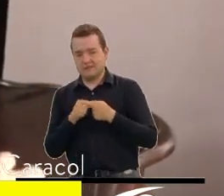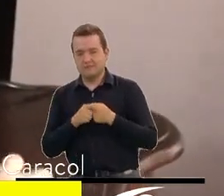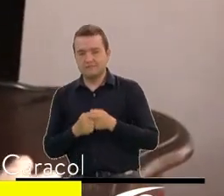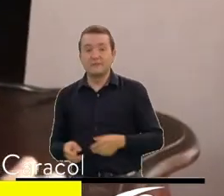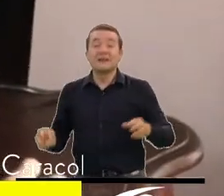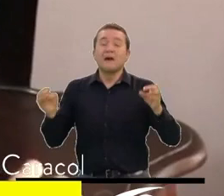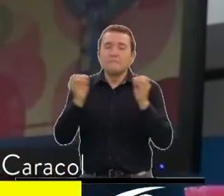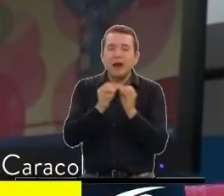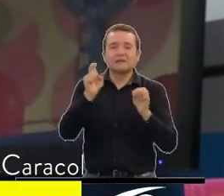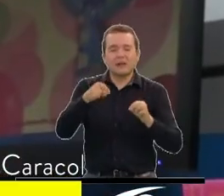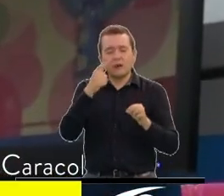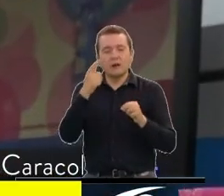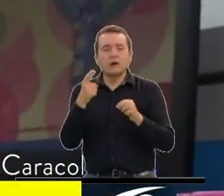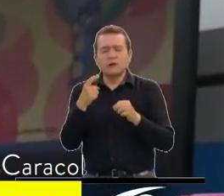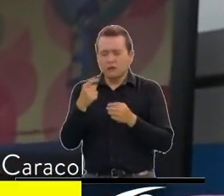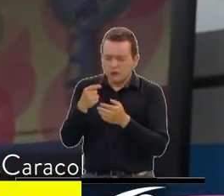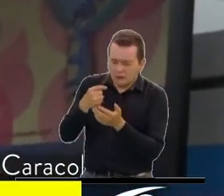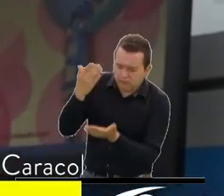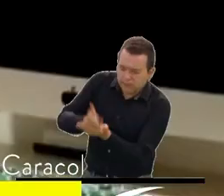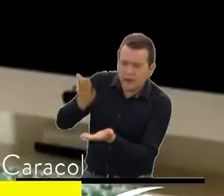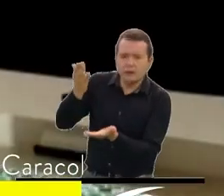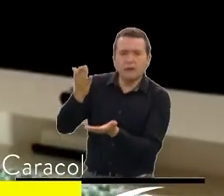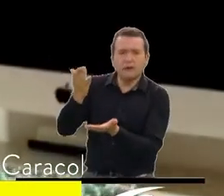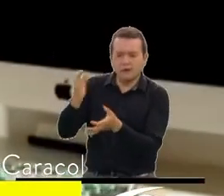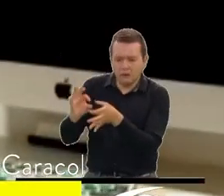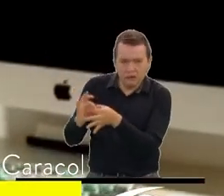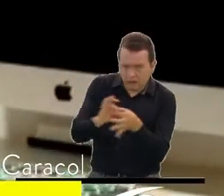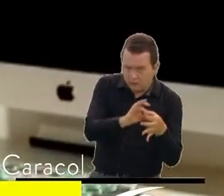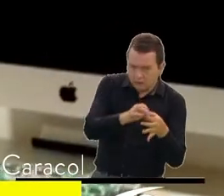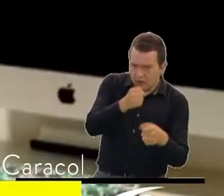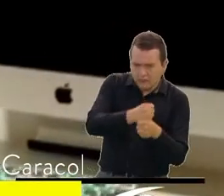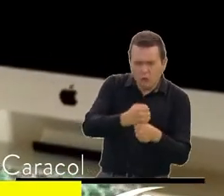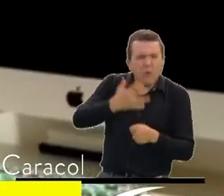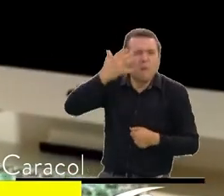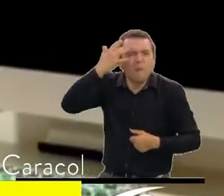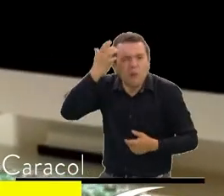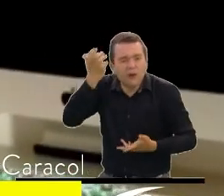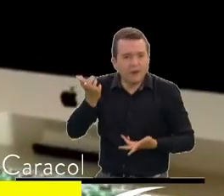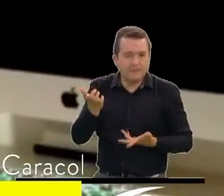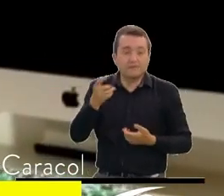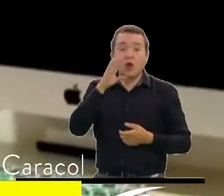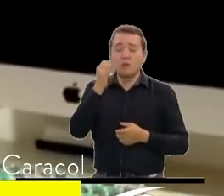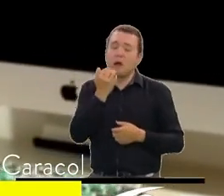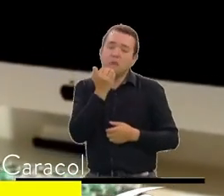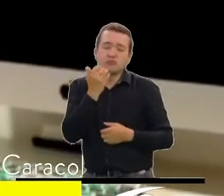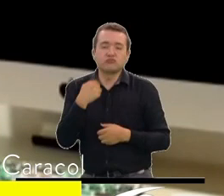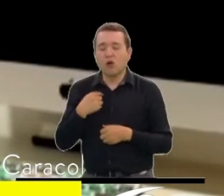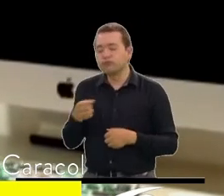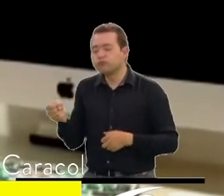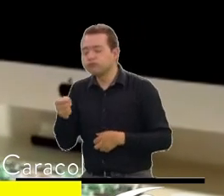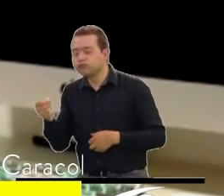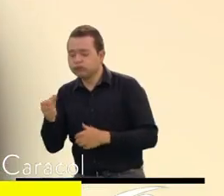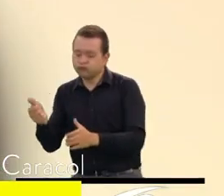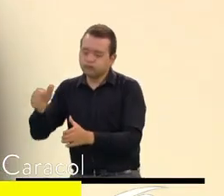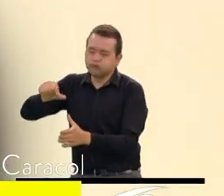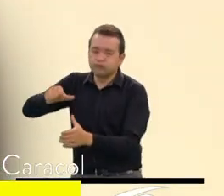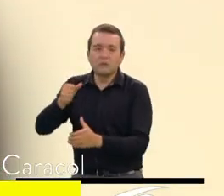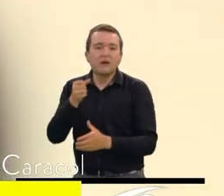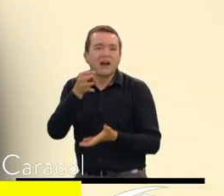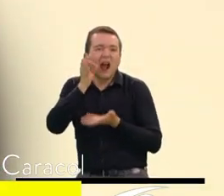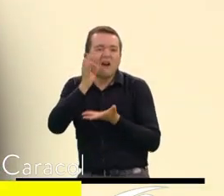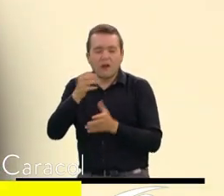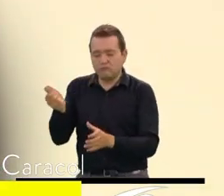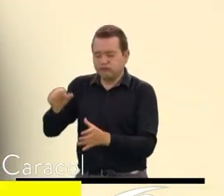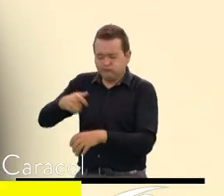relación entre el accidente y el trabajo. Por ejemplo, si usted sufre una lesión mientras se prepara un café, debe acudir a su EPS.